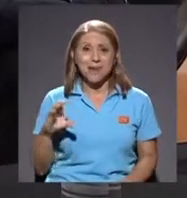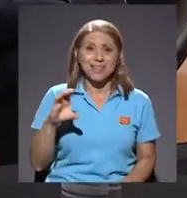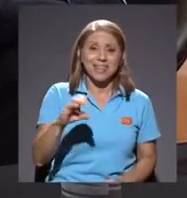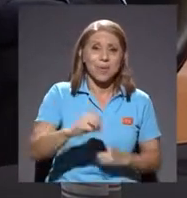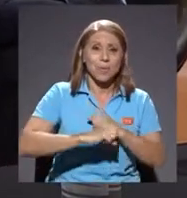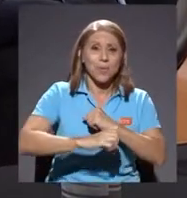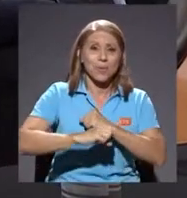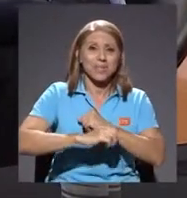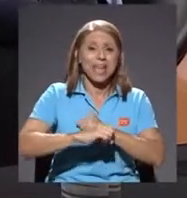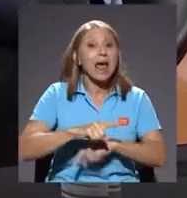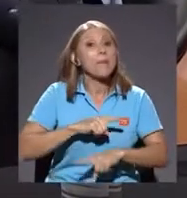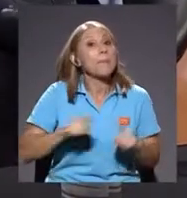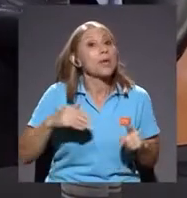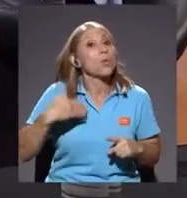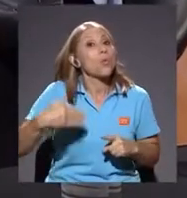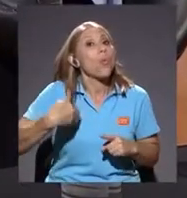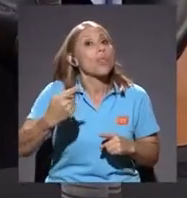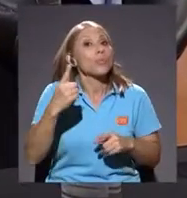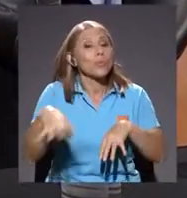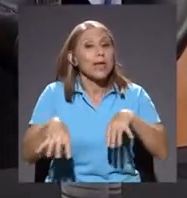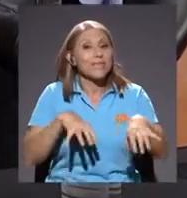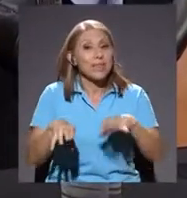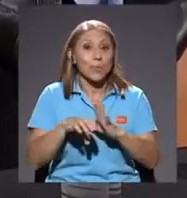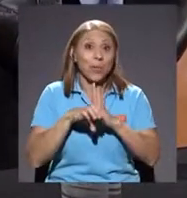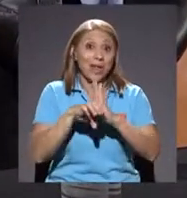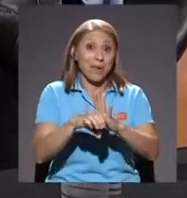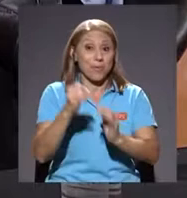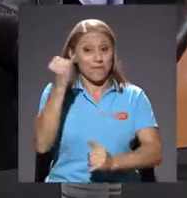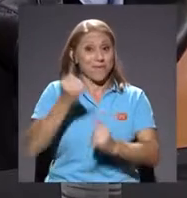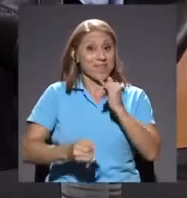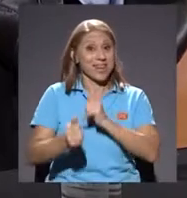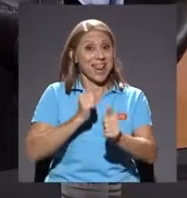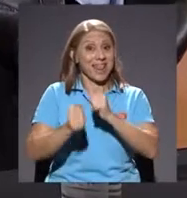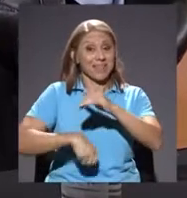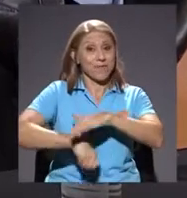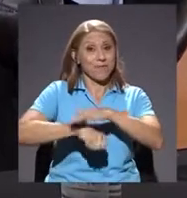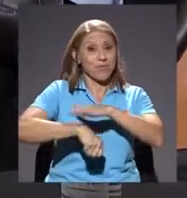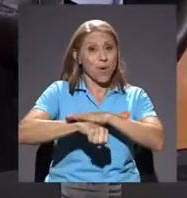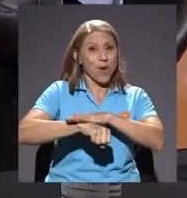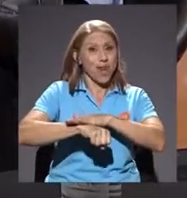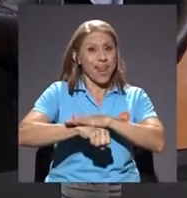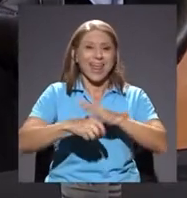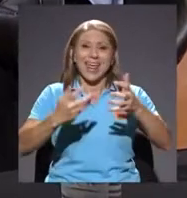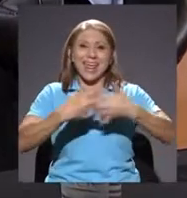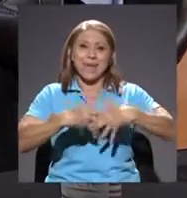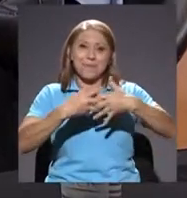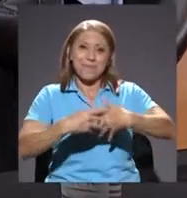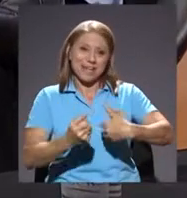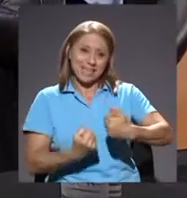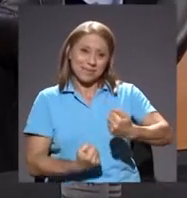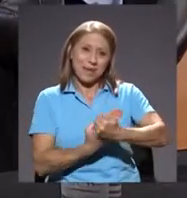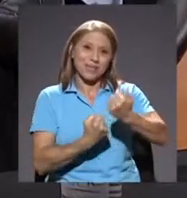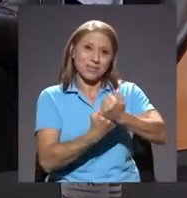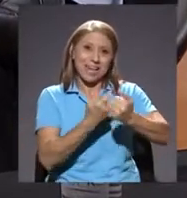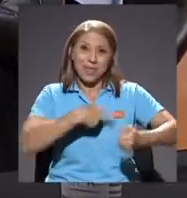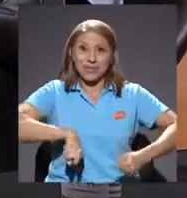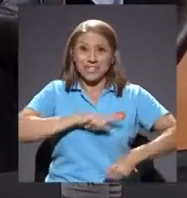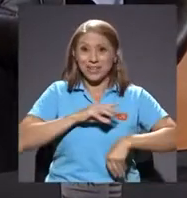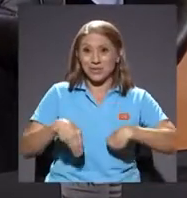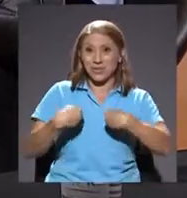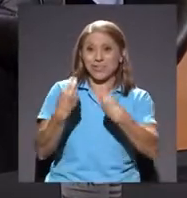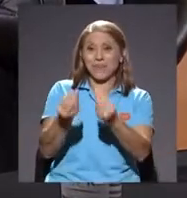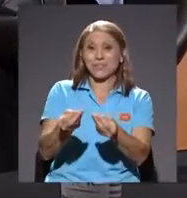un evento como una final de fútbol los patrocinadores aquí nosotros le íbamos a suplir etiquetas